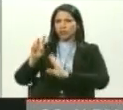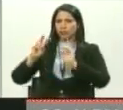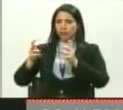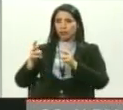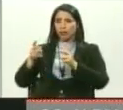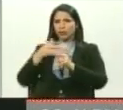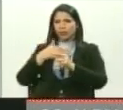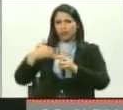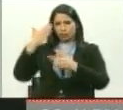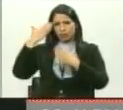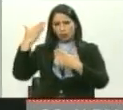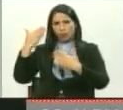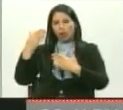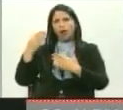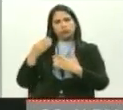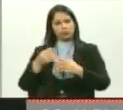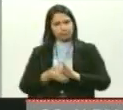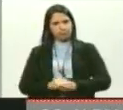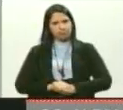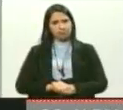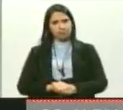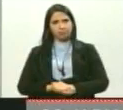quiere saludar. ¿Cómo no, presidente?